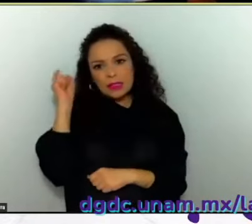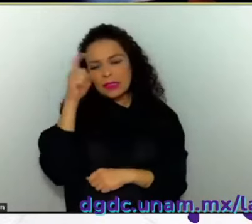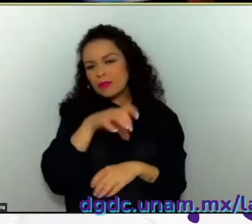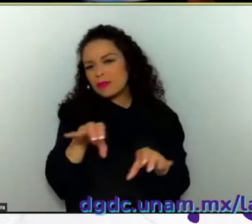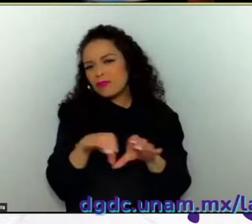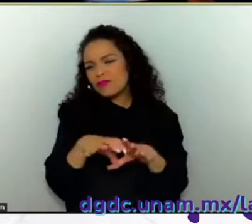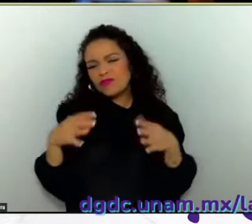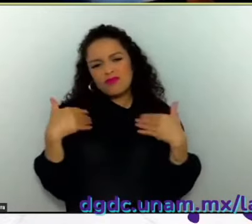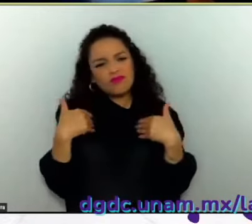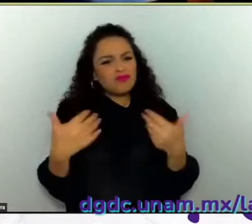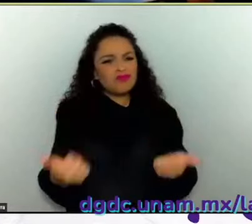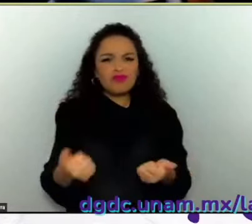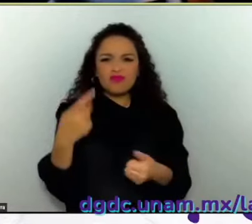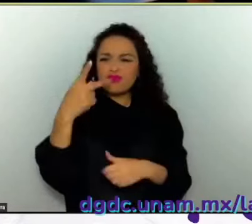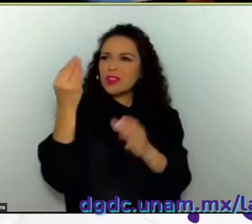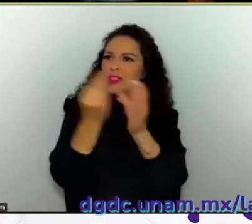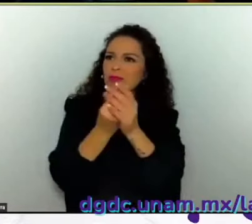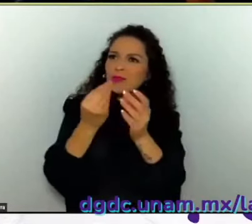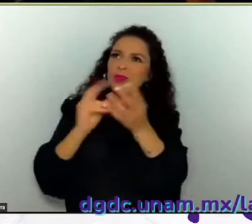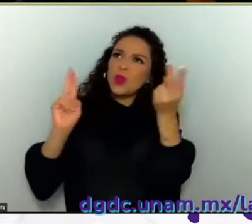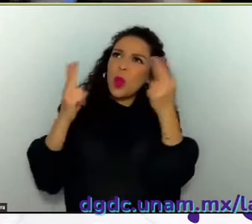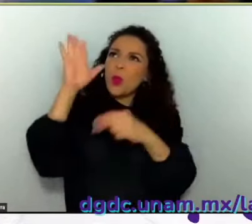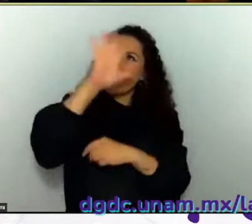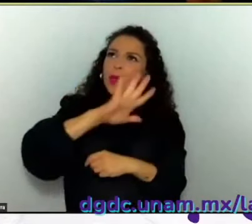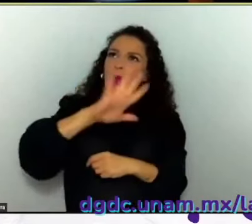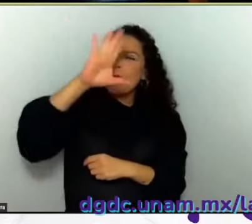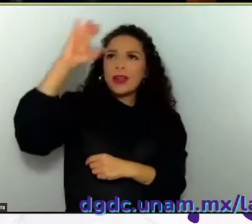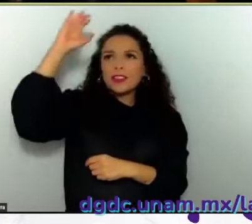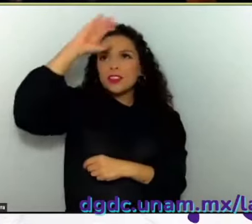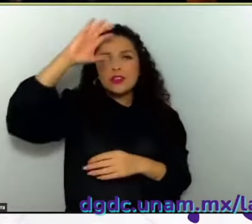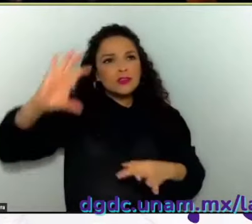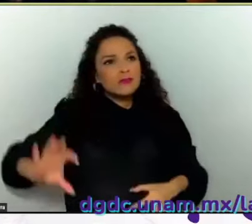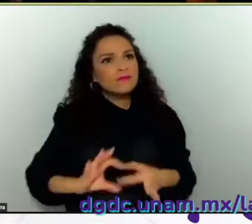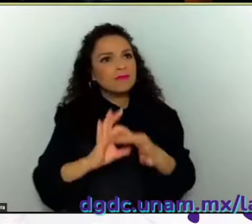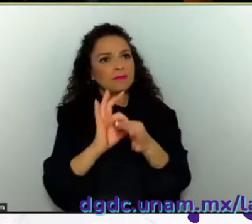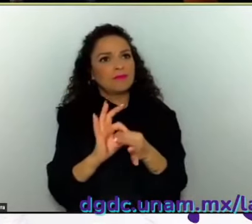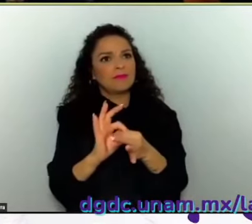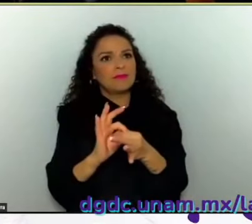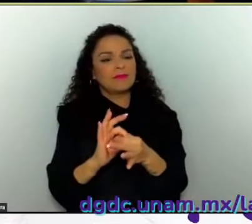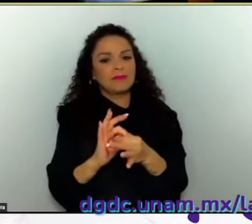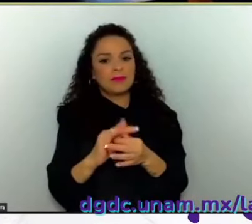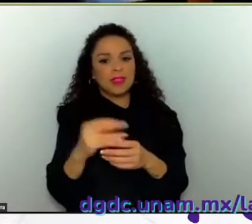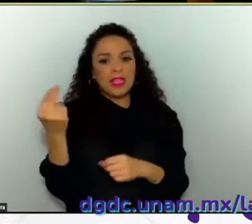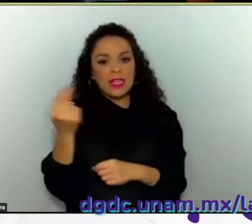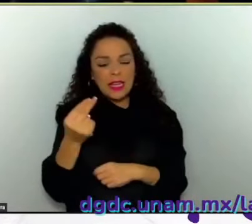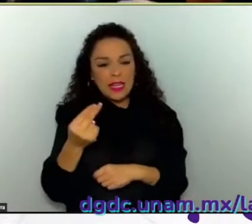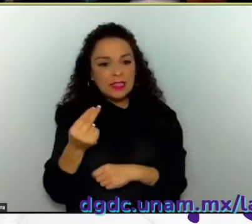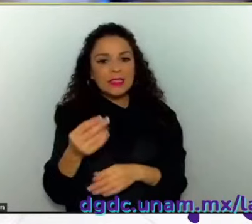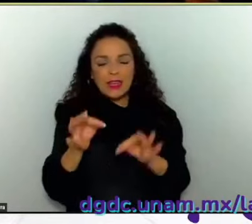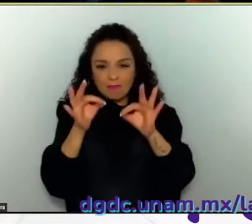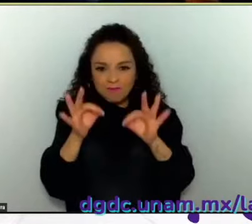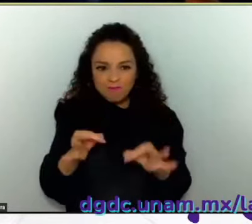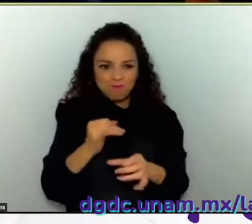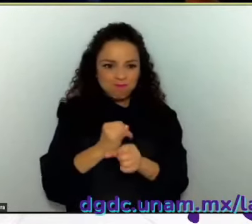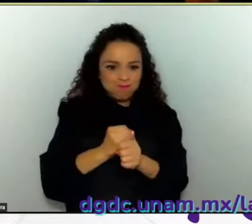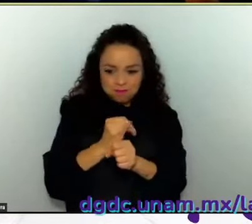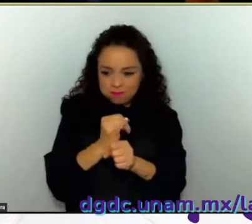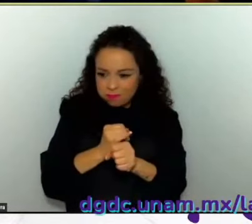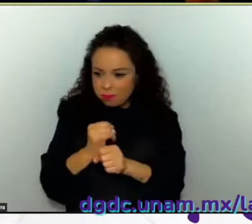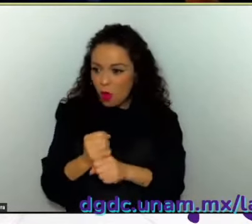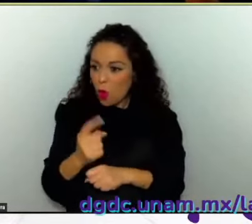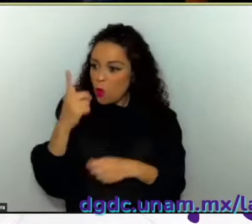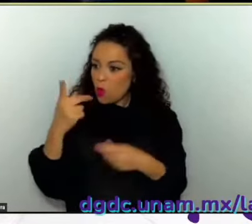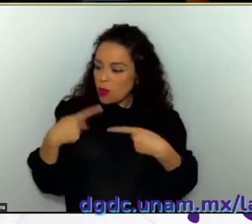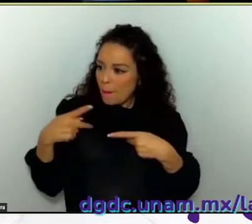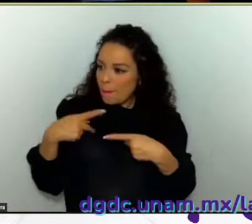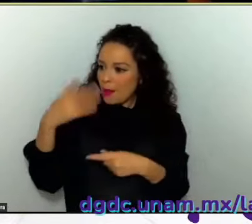del universo sin las grandes colaboraciones, sin los grandes experimentos, ¿no? Sin que haya un individuo destacado,